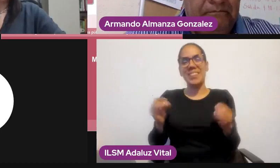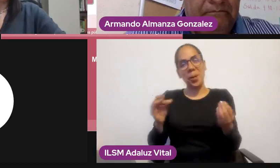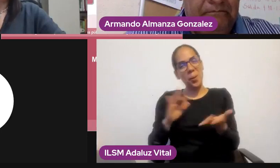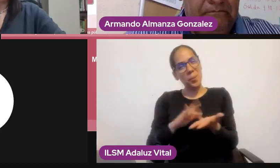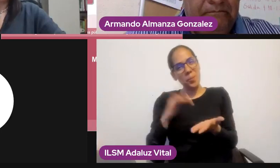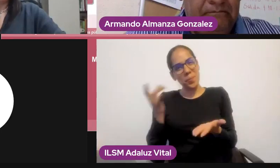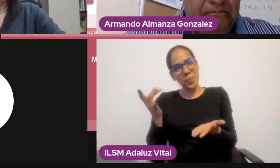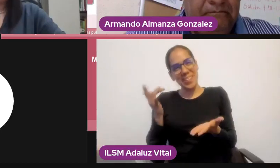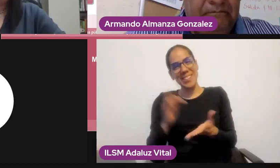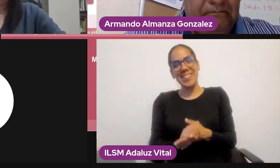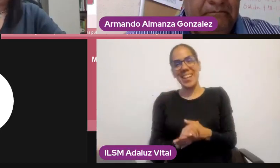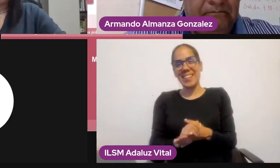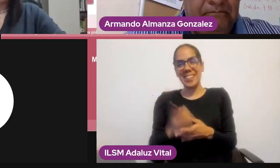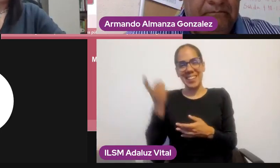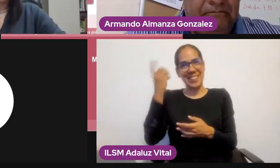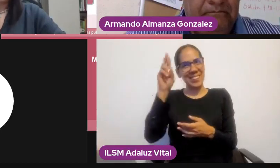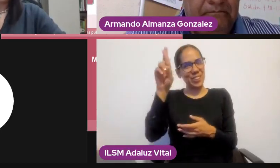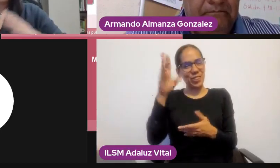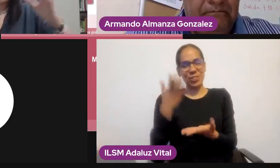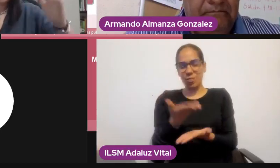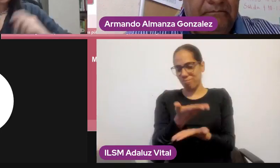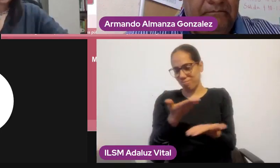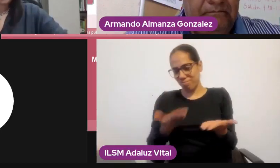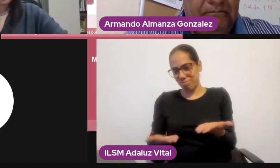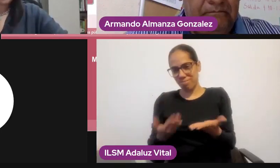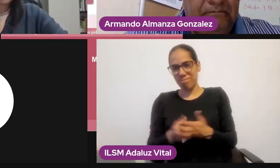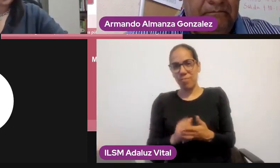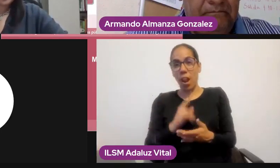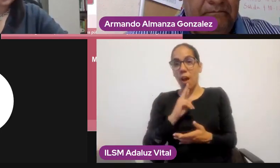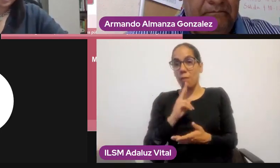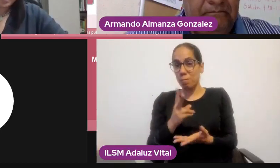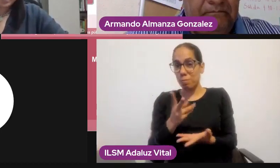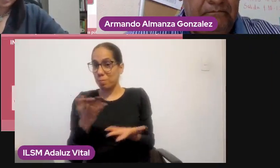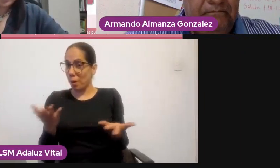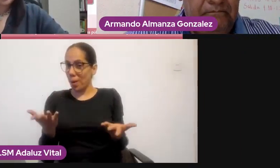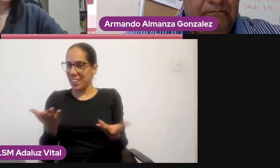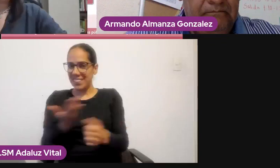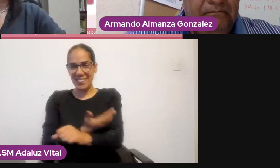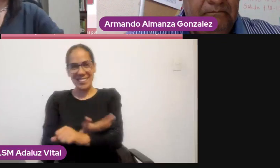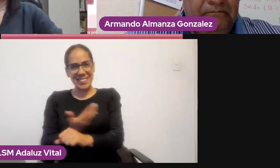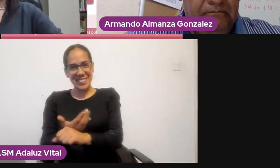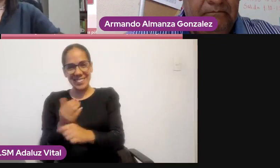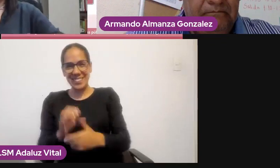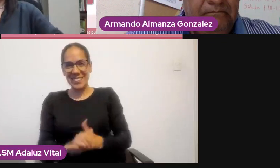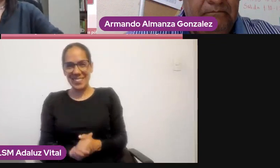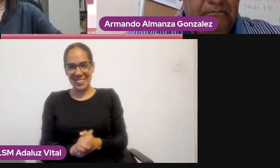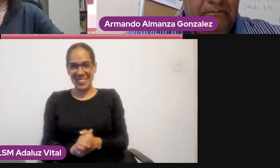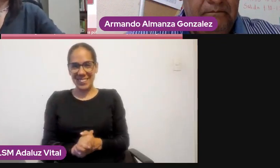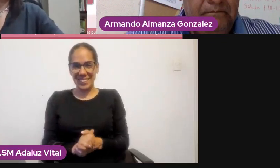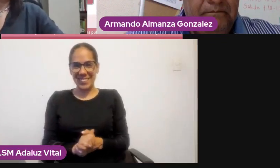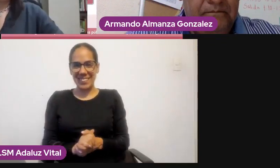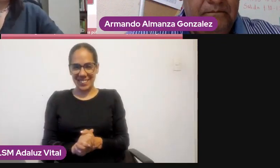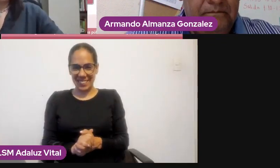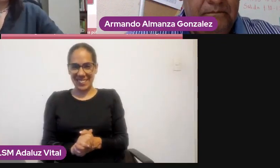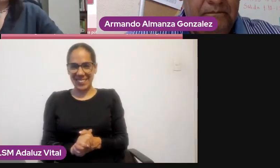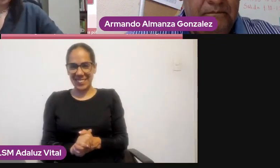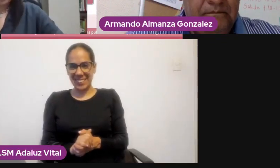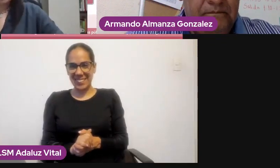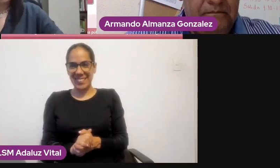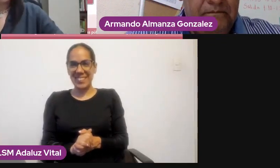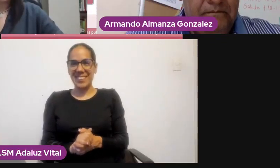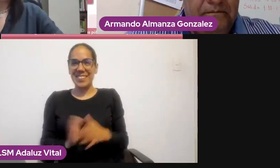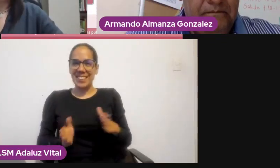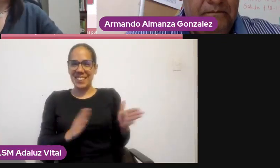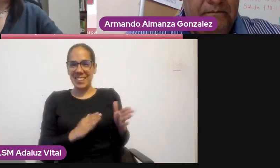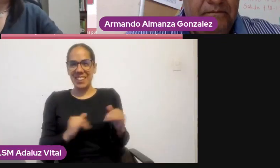un gusto que esté aquí y cedo el uso de la voz. Y bueno, pues bajo a mi y nos quedamos con la Daluz en esta primera parte para